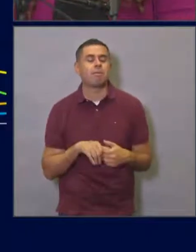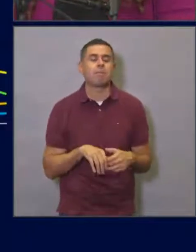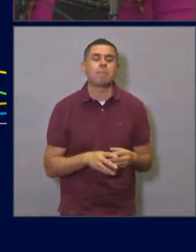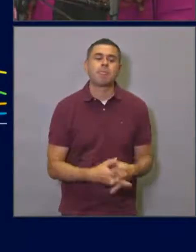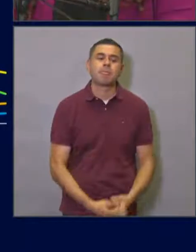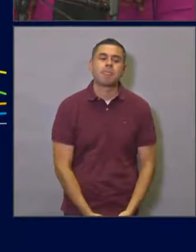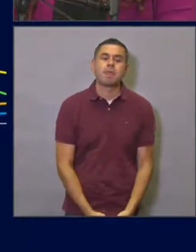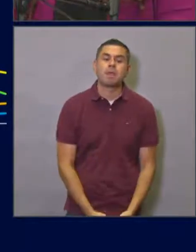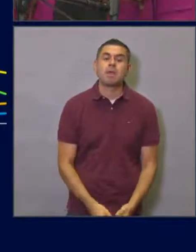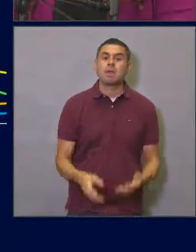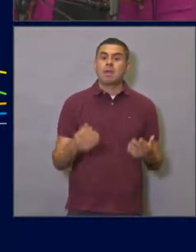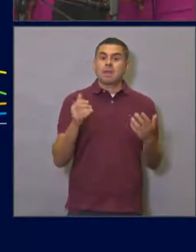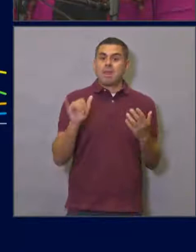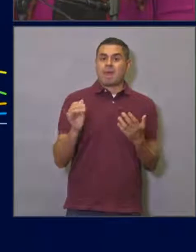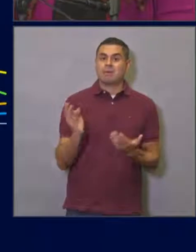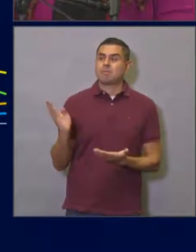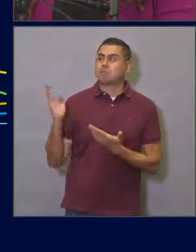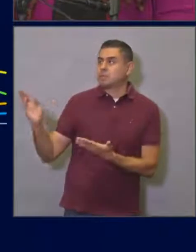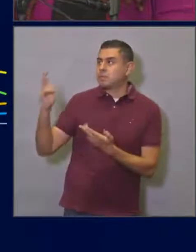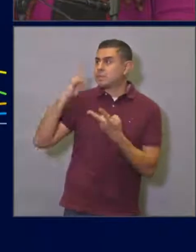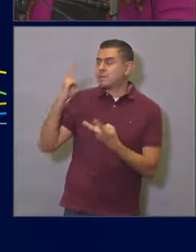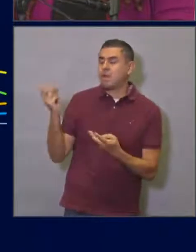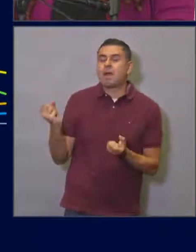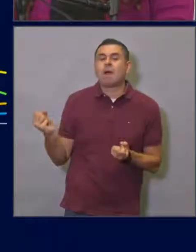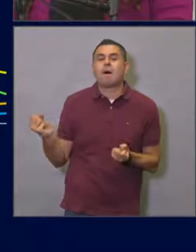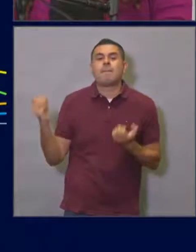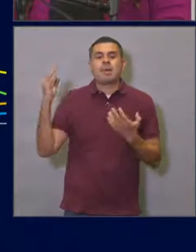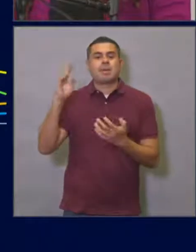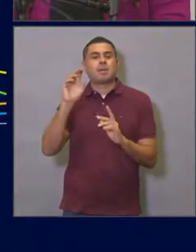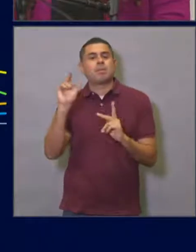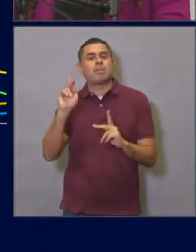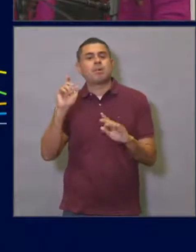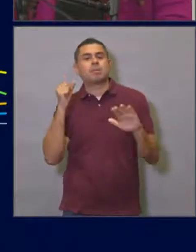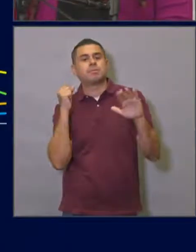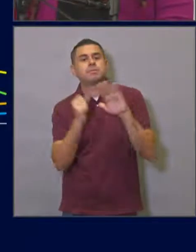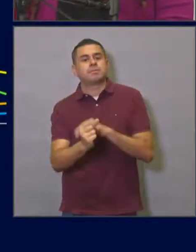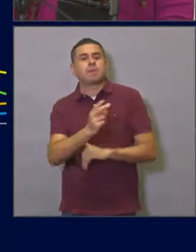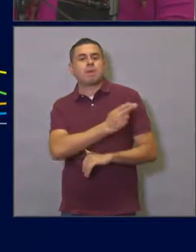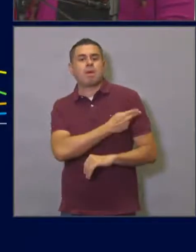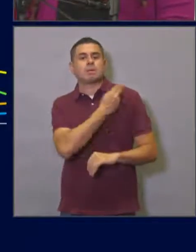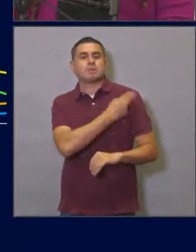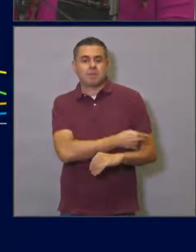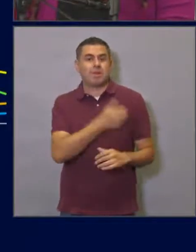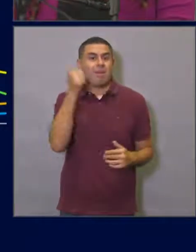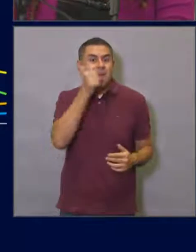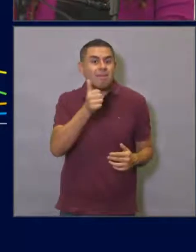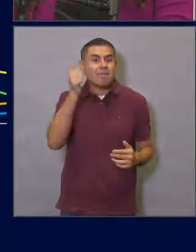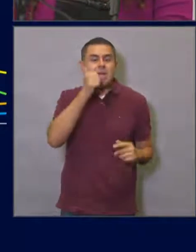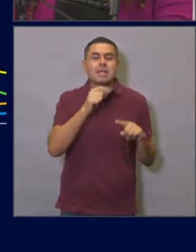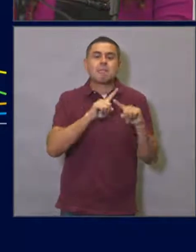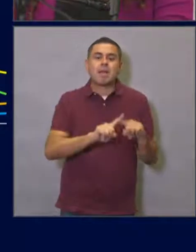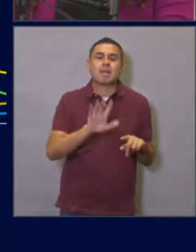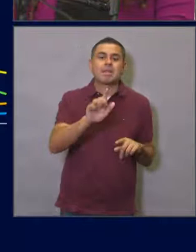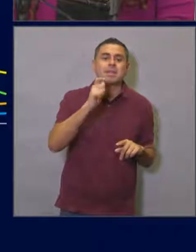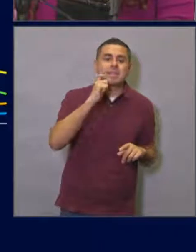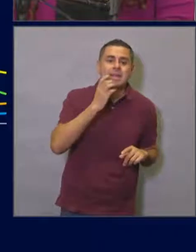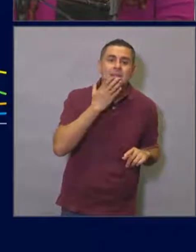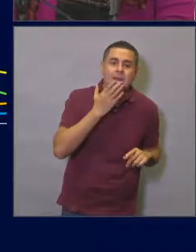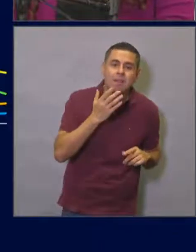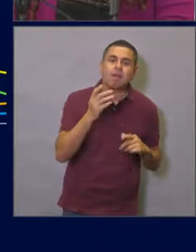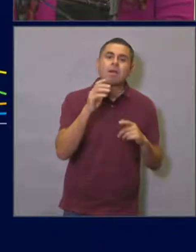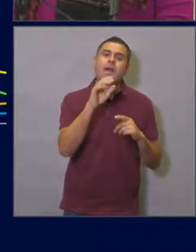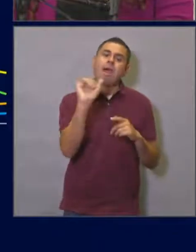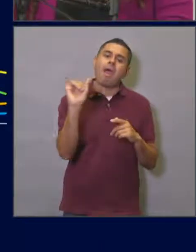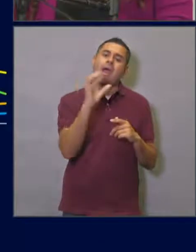Este gráfico muestra el promedio de hospitalizaciones diarias por cada 100,000 personas por raza y etnicidad. Y vemos